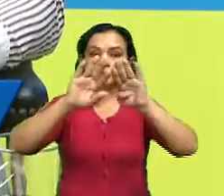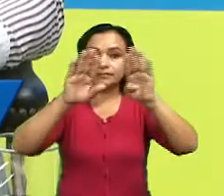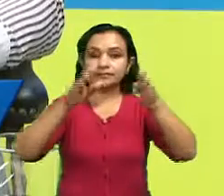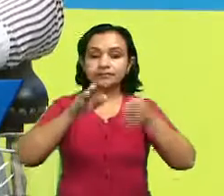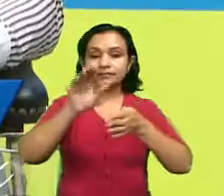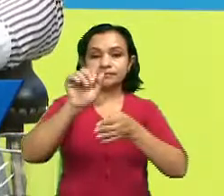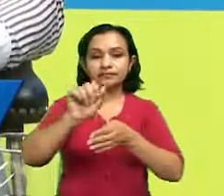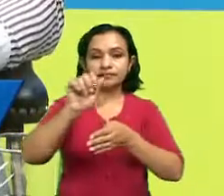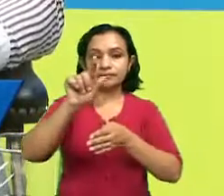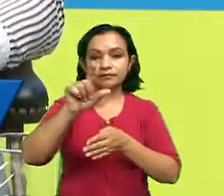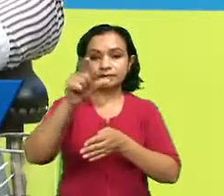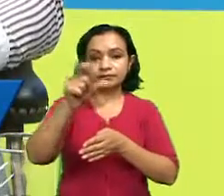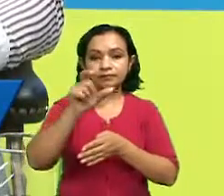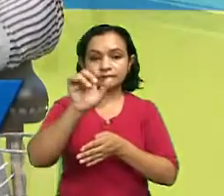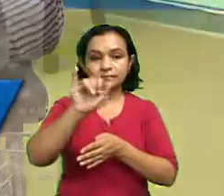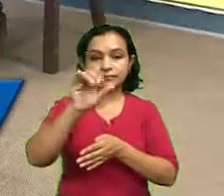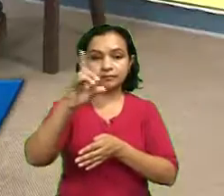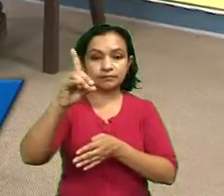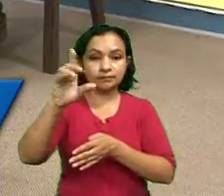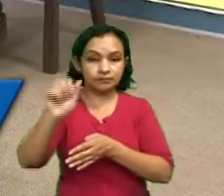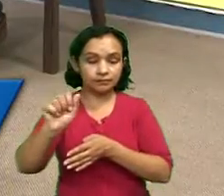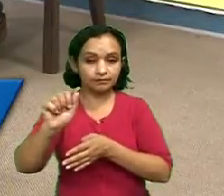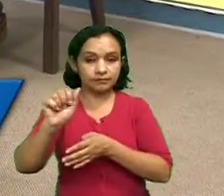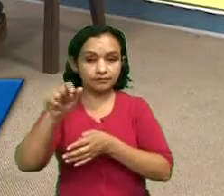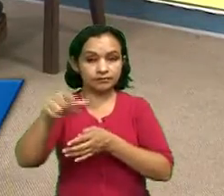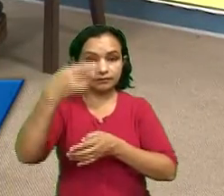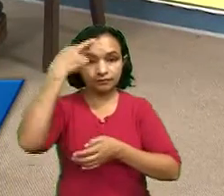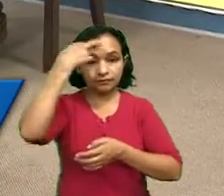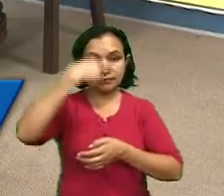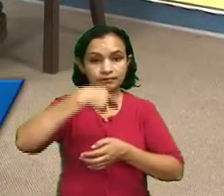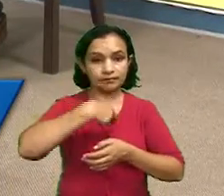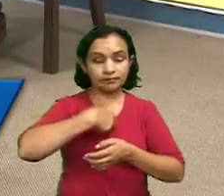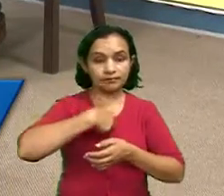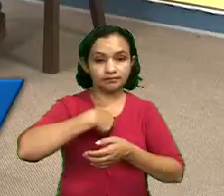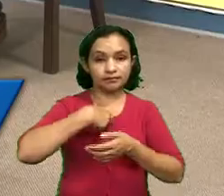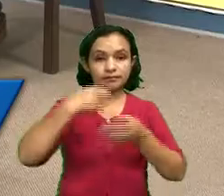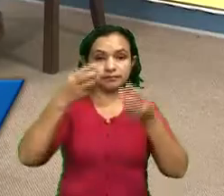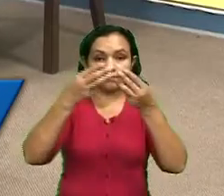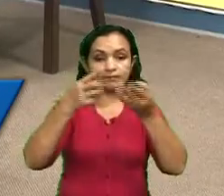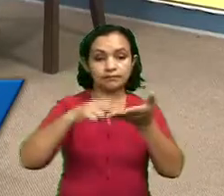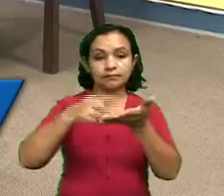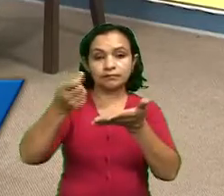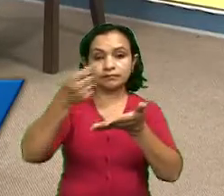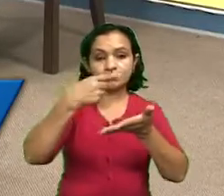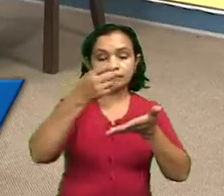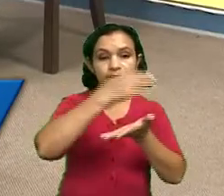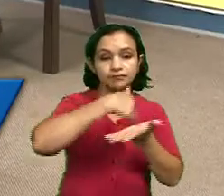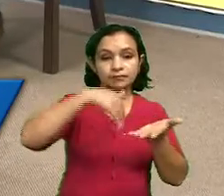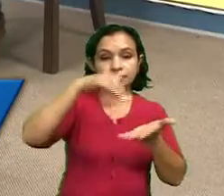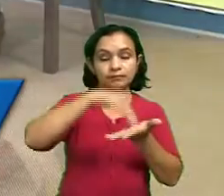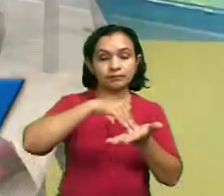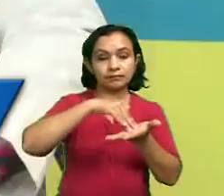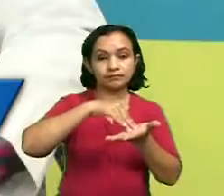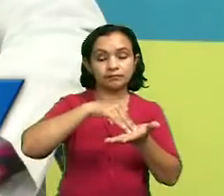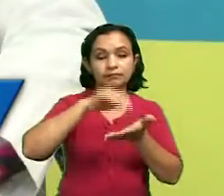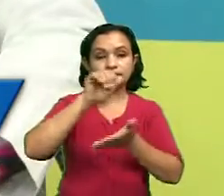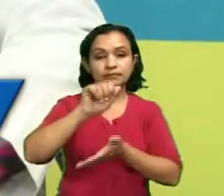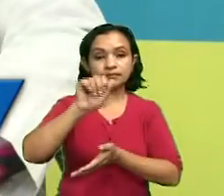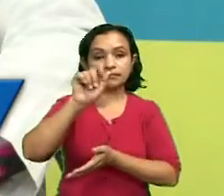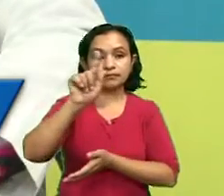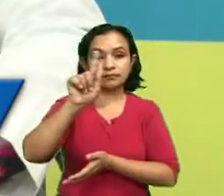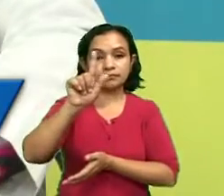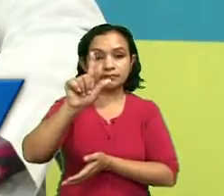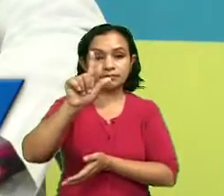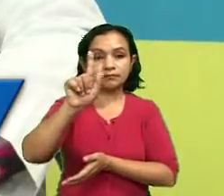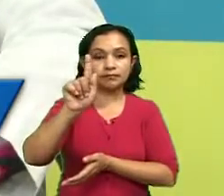licenciada Alexaida Avendaño, quien es responsable de insumos médicos del Centro de Salud Altagracia, ubicada